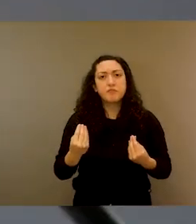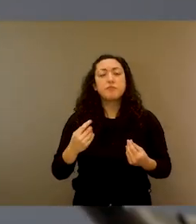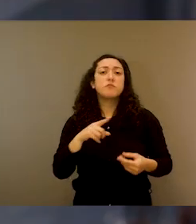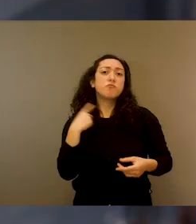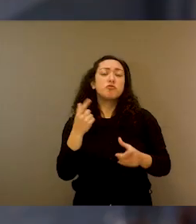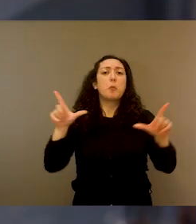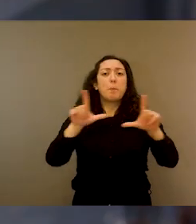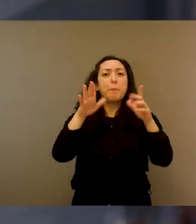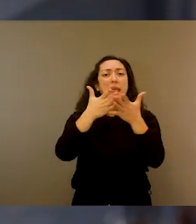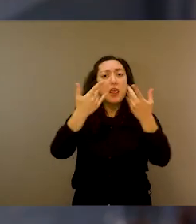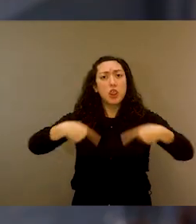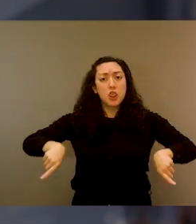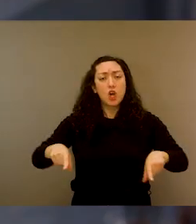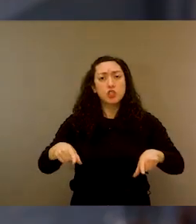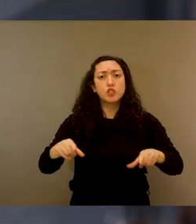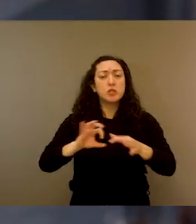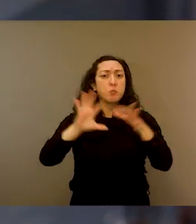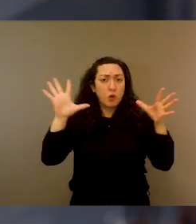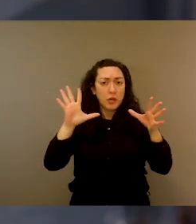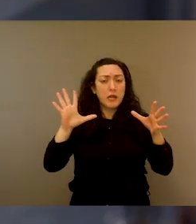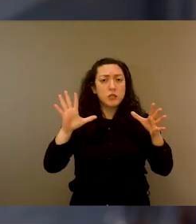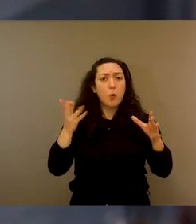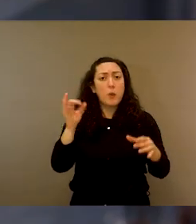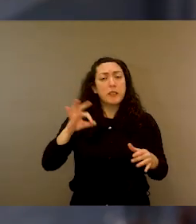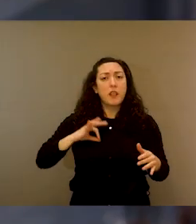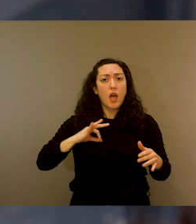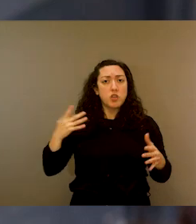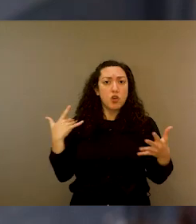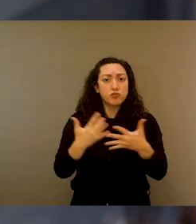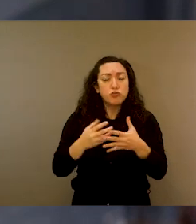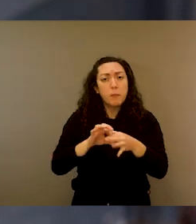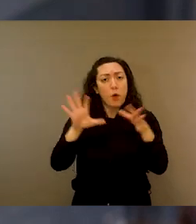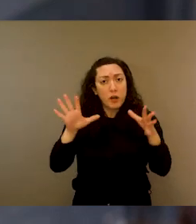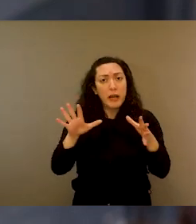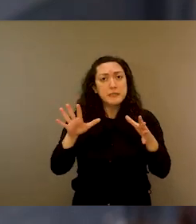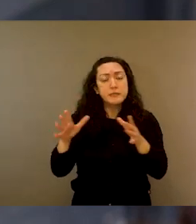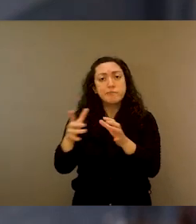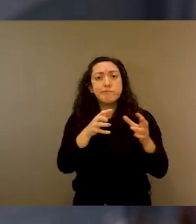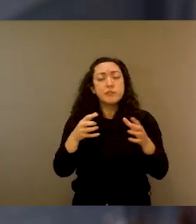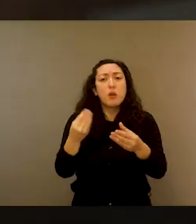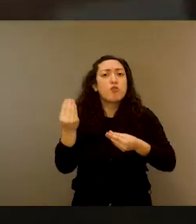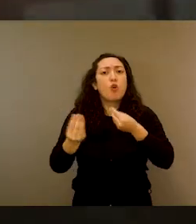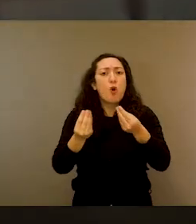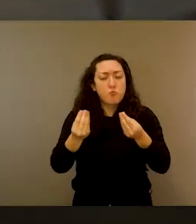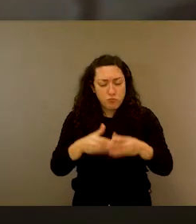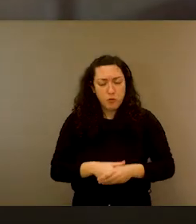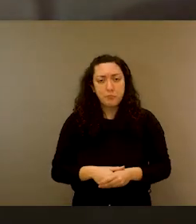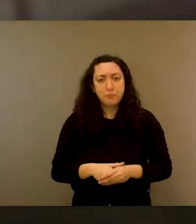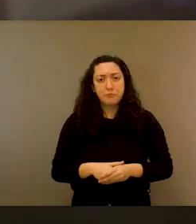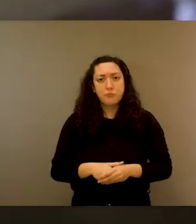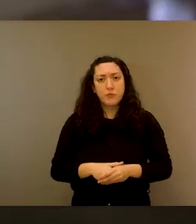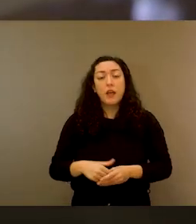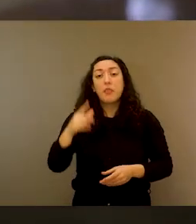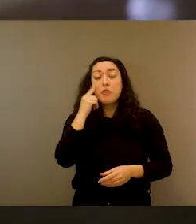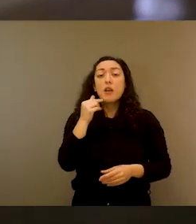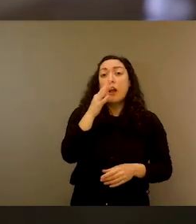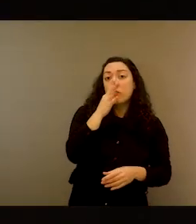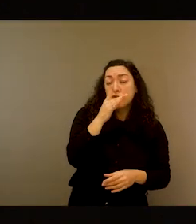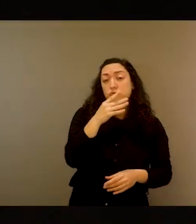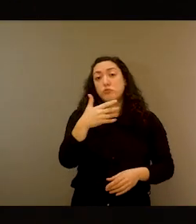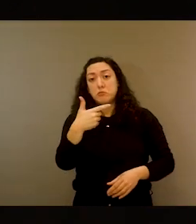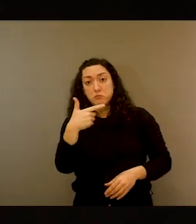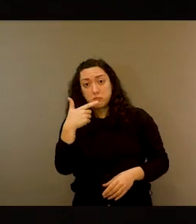cómo podemos hacer los medios más democráticos a 40 años de democracia. Se va a llevar a cabo